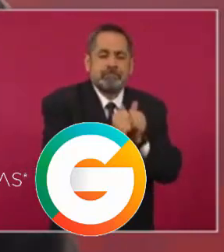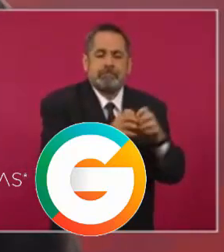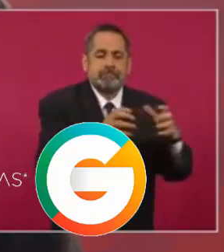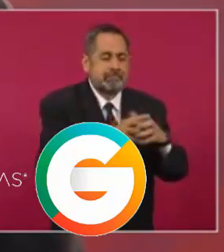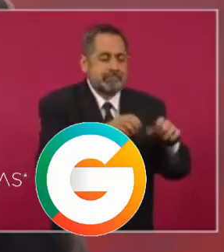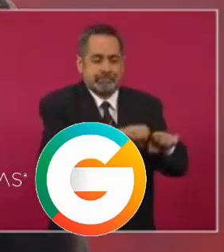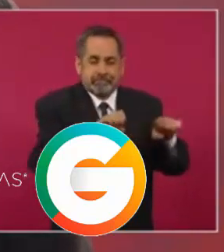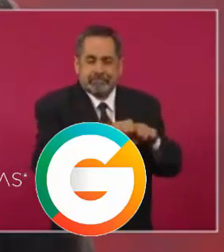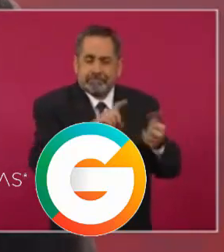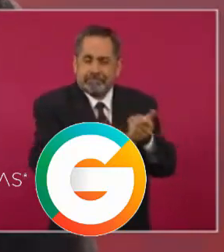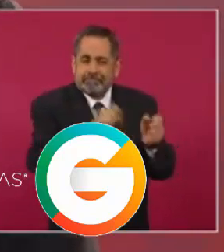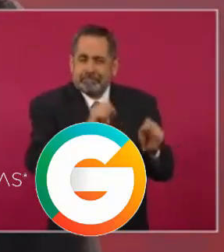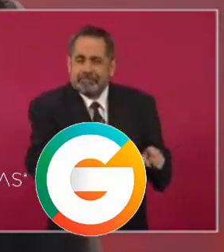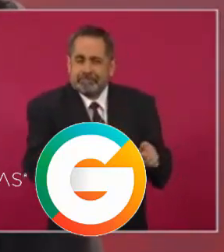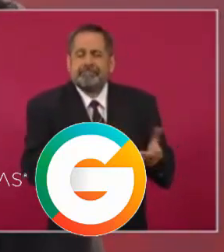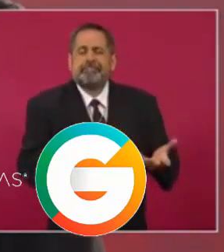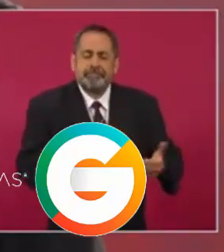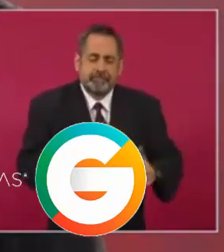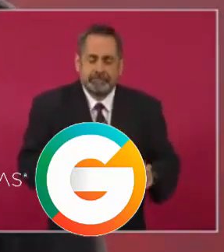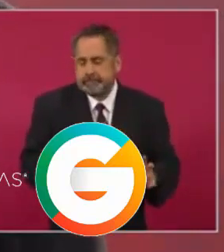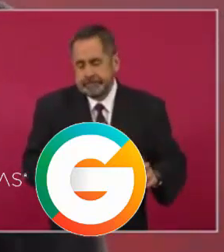ese equipo